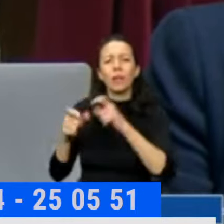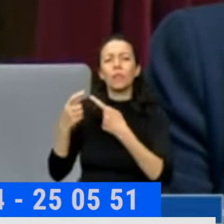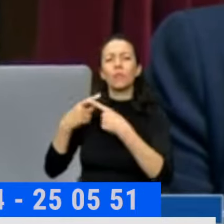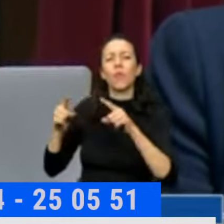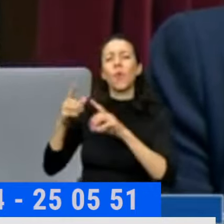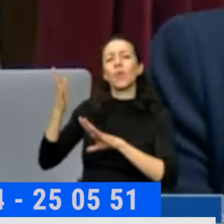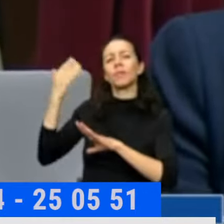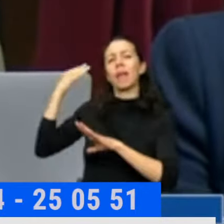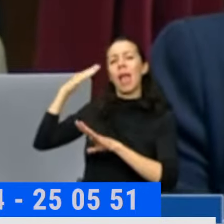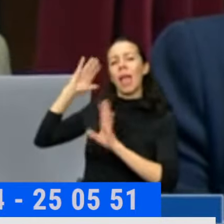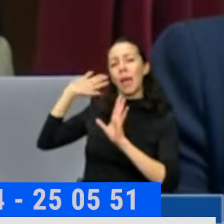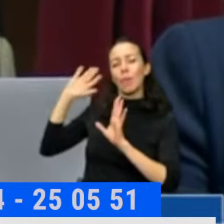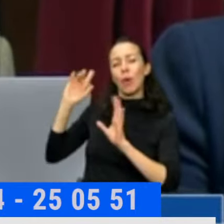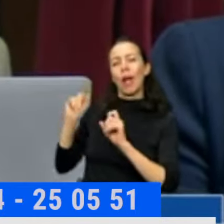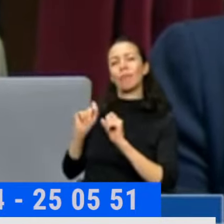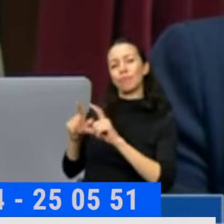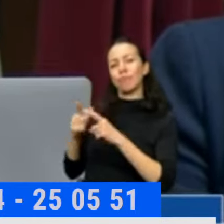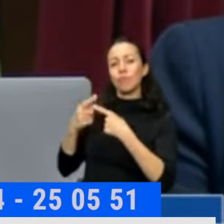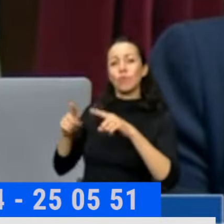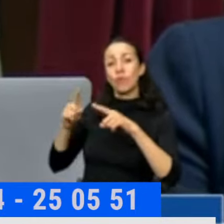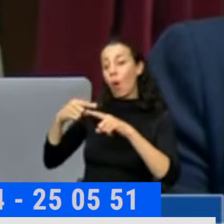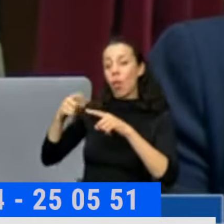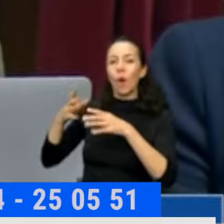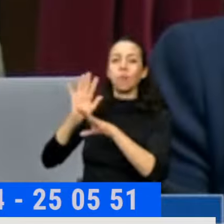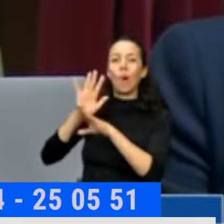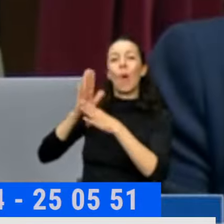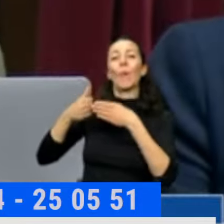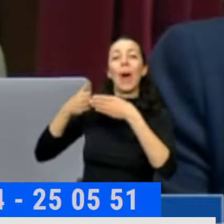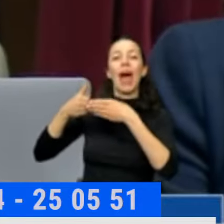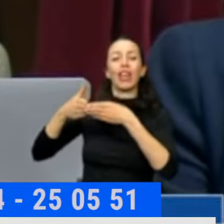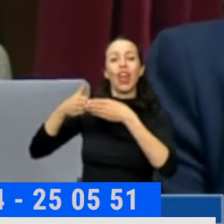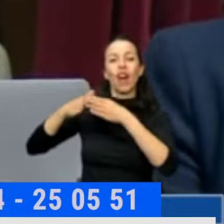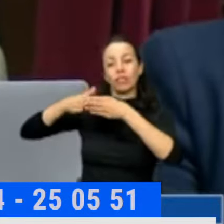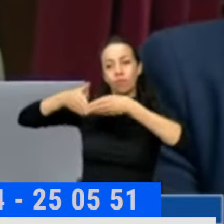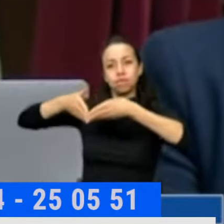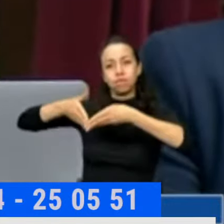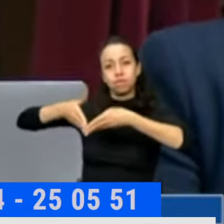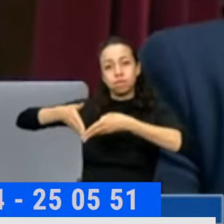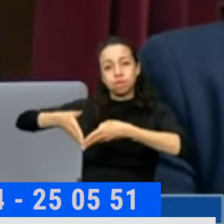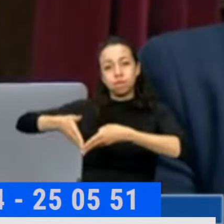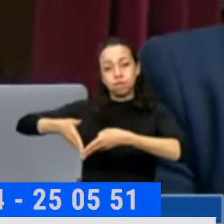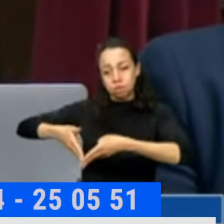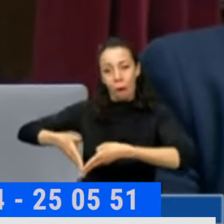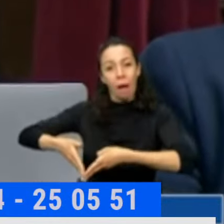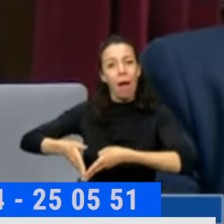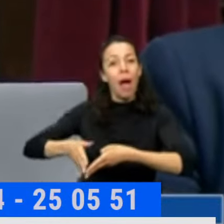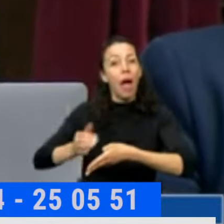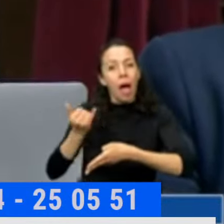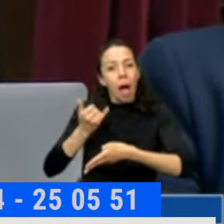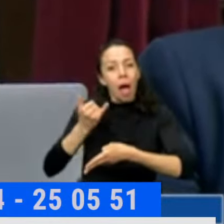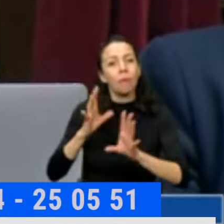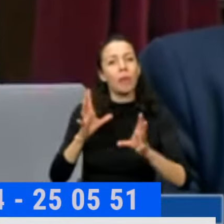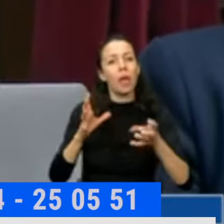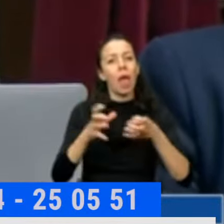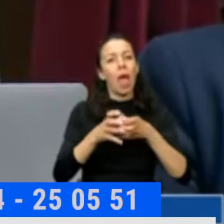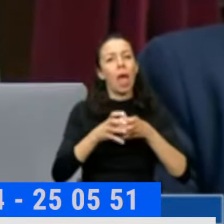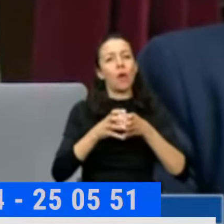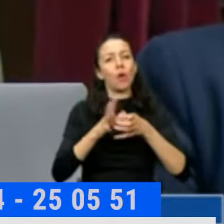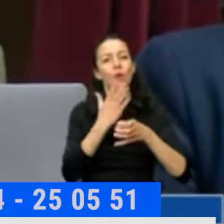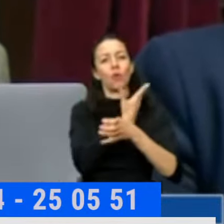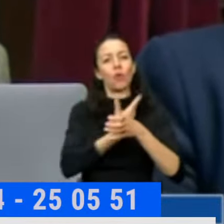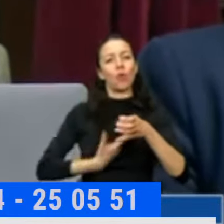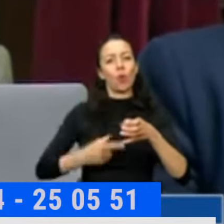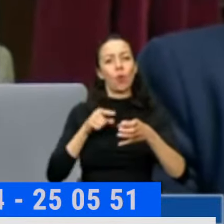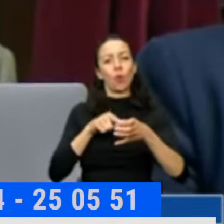que a mí, la verdad, le digo, lo que ellos dicen a veces te hace reír, pero nosotros queremos ayudar, y es una micro grande. Nosotros pensamos en ayudarlo y